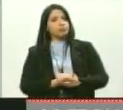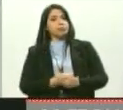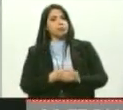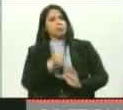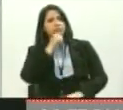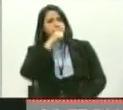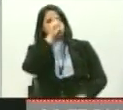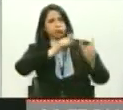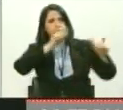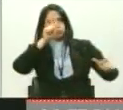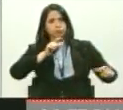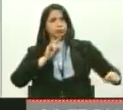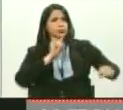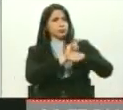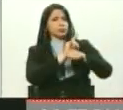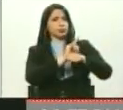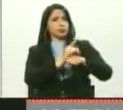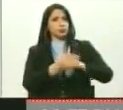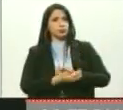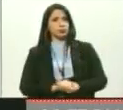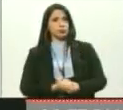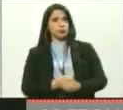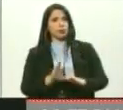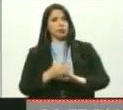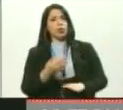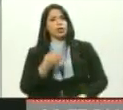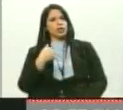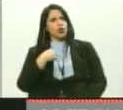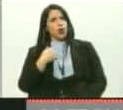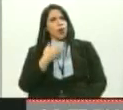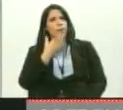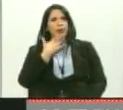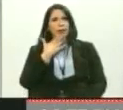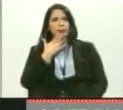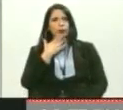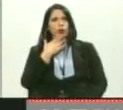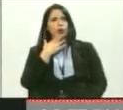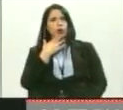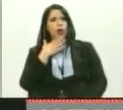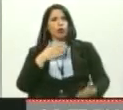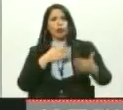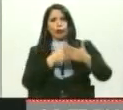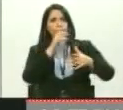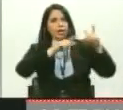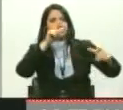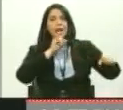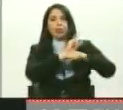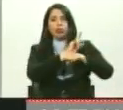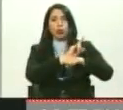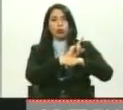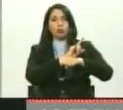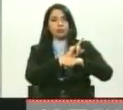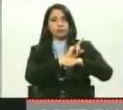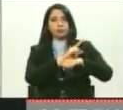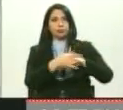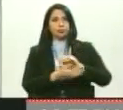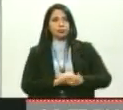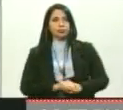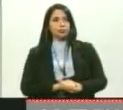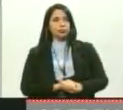¿no? Porque, hombre, yo tengo algo visceral contra los traidores. Así es. Los traidores